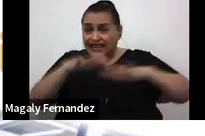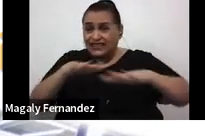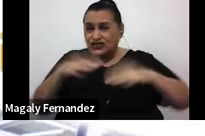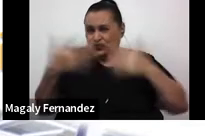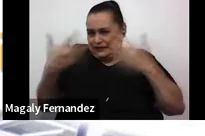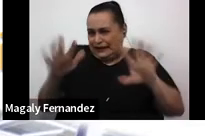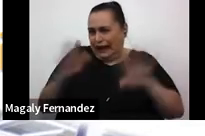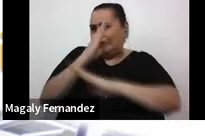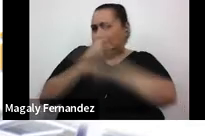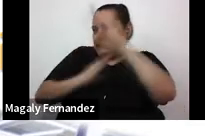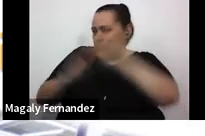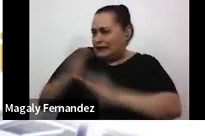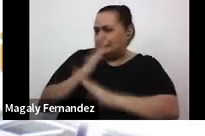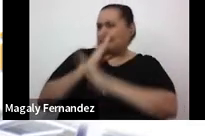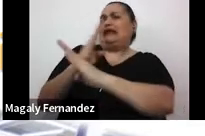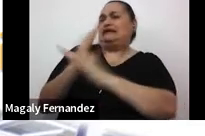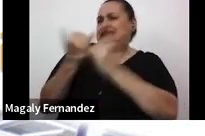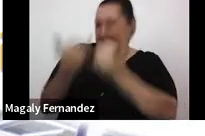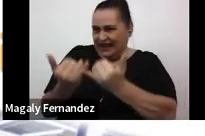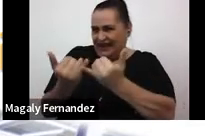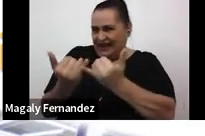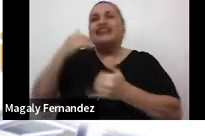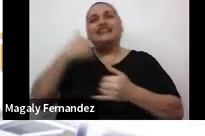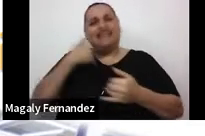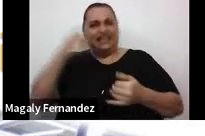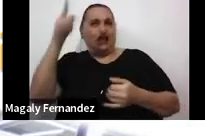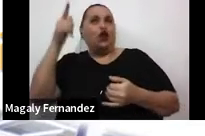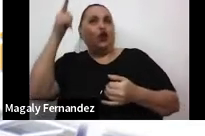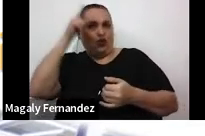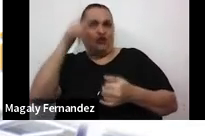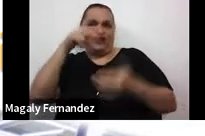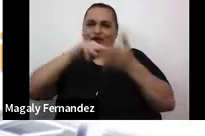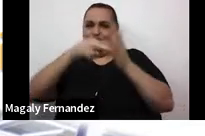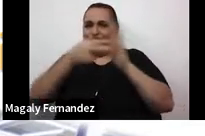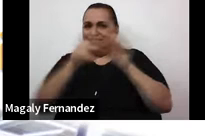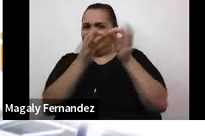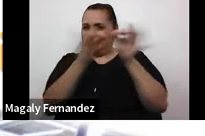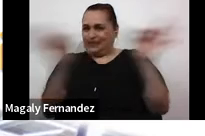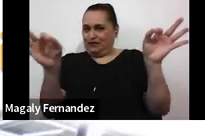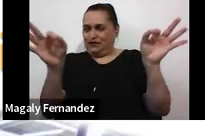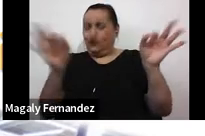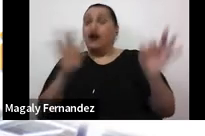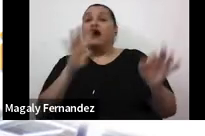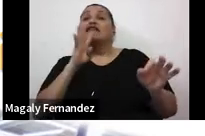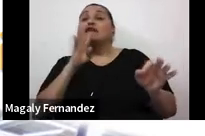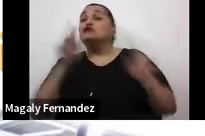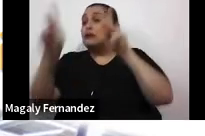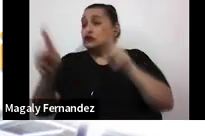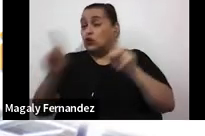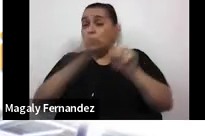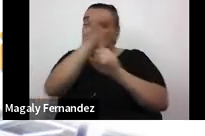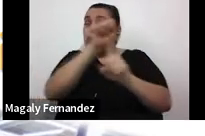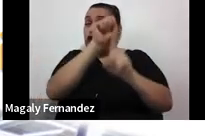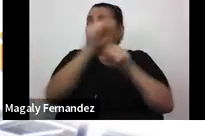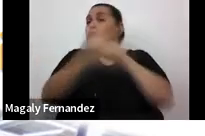tiene razones o tiene lógica este concepto porque cuando hablamos de alguien en situación de pobreza o